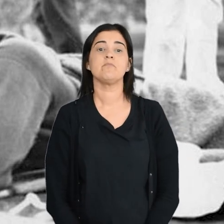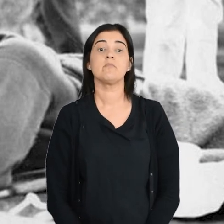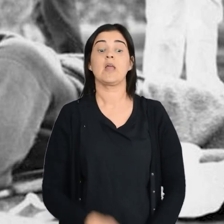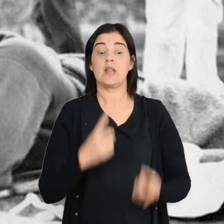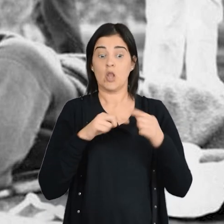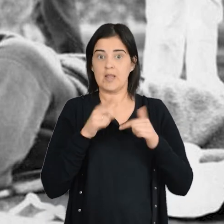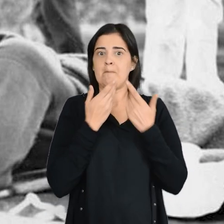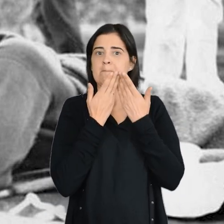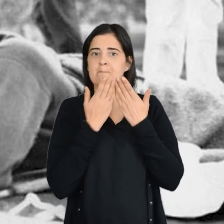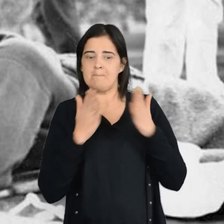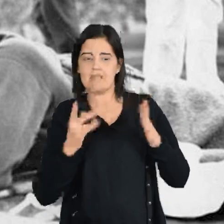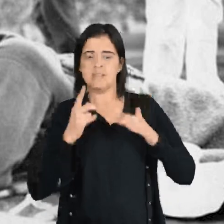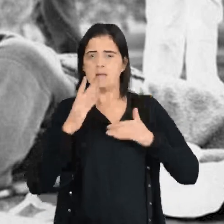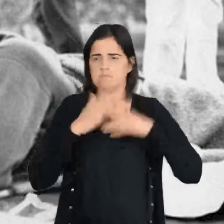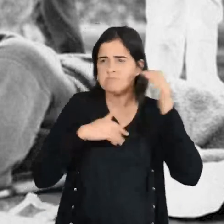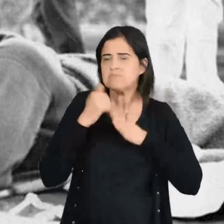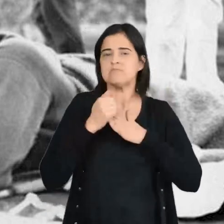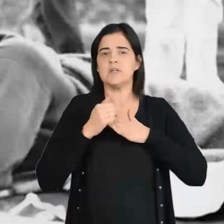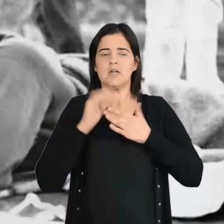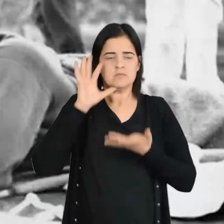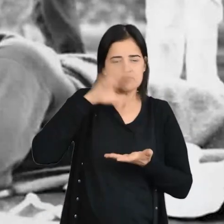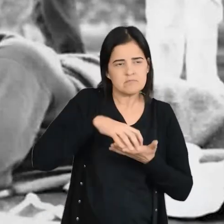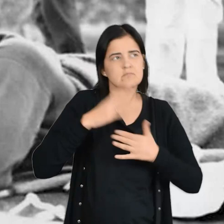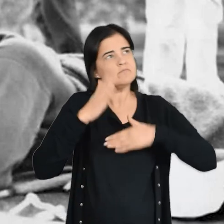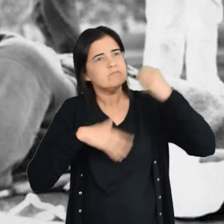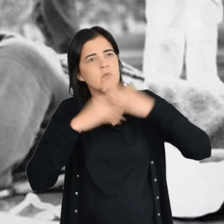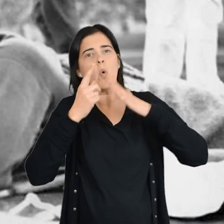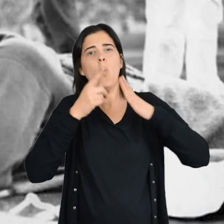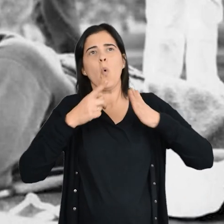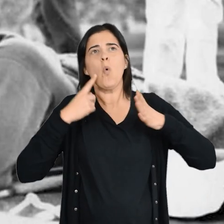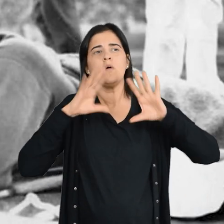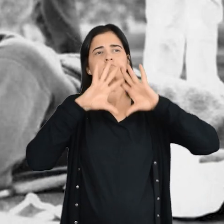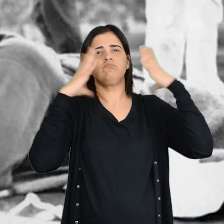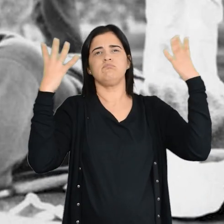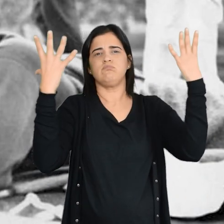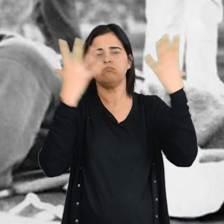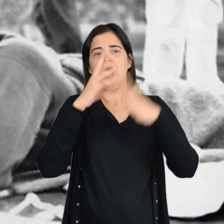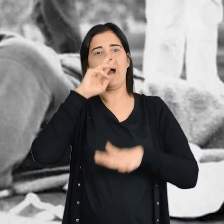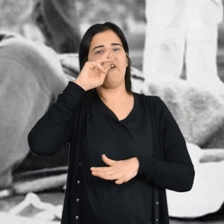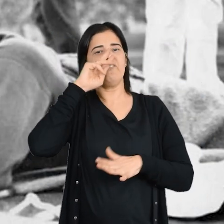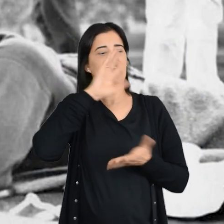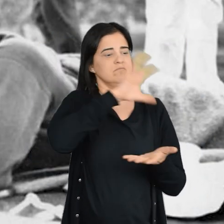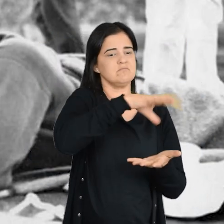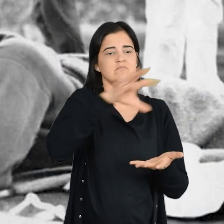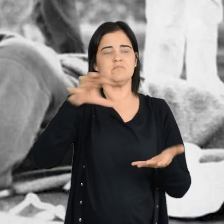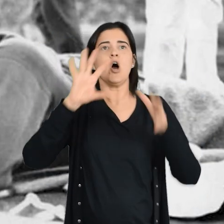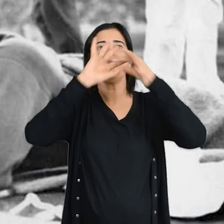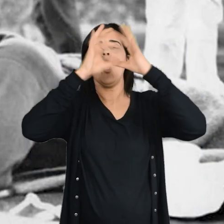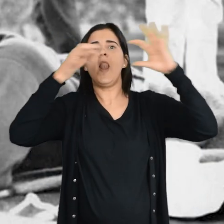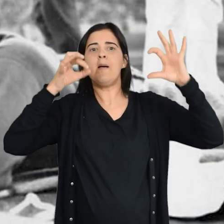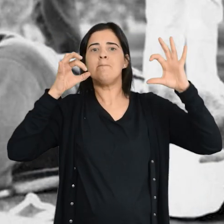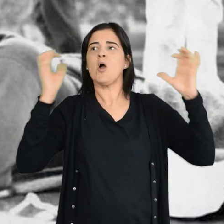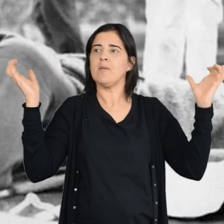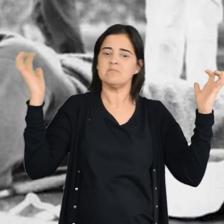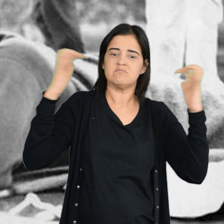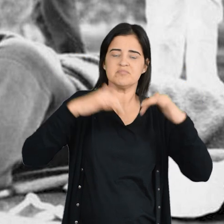es así que dan comienzo a sus obras faraónicas construyendo un Monumental estadio y una lujosa Villa Olímpica